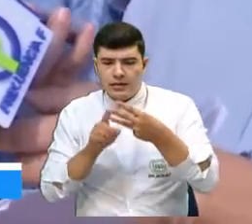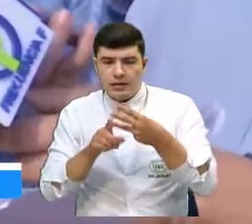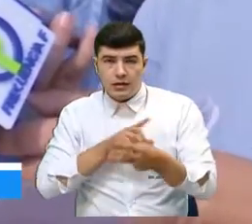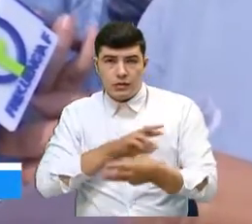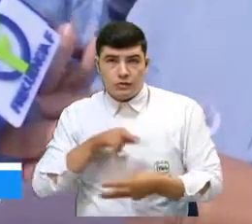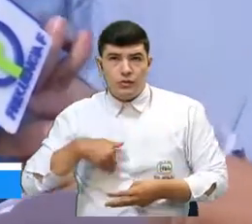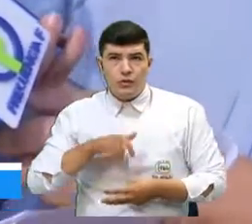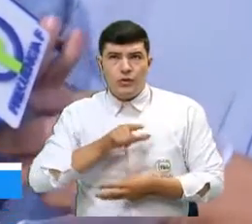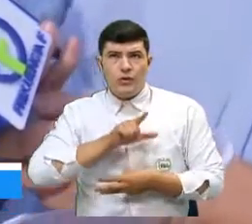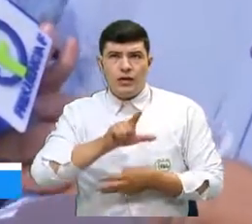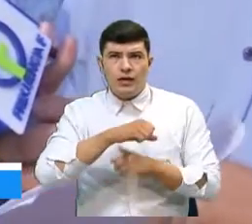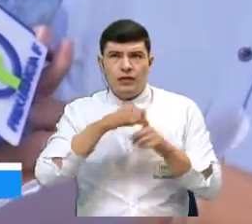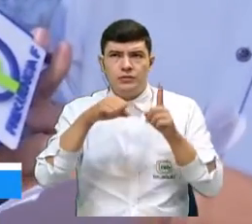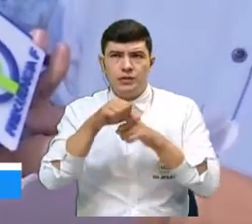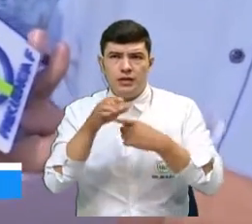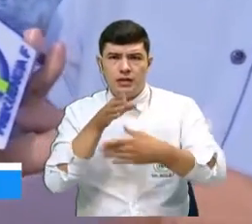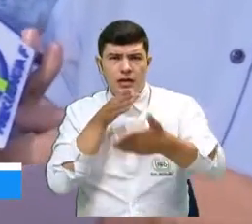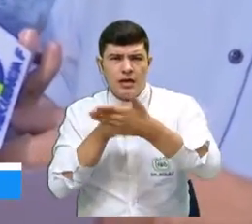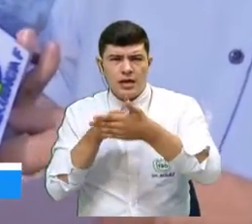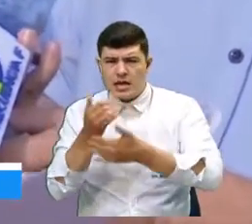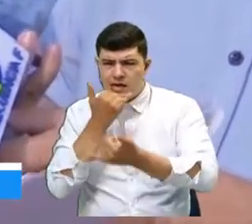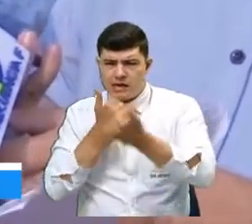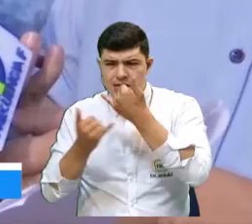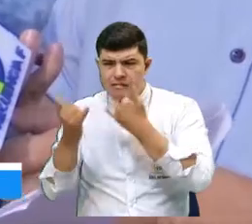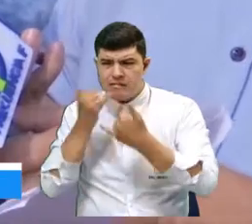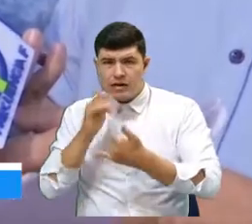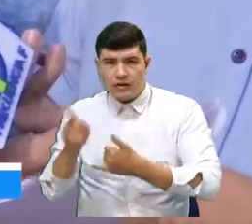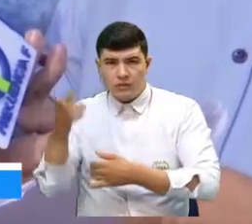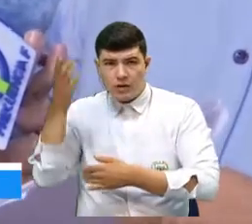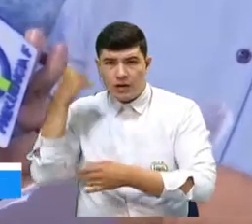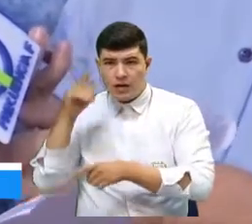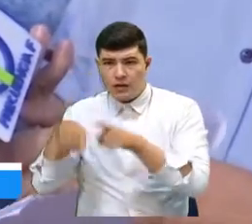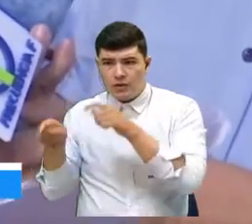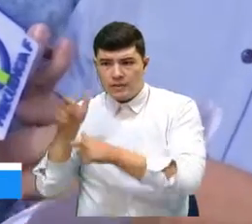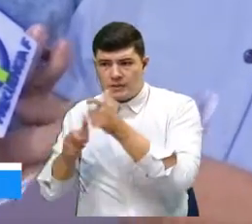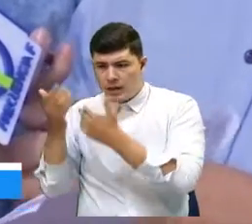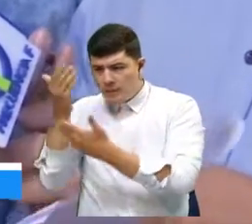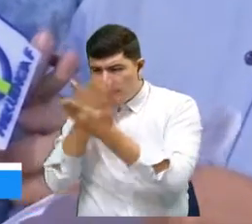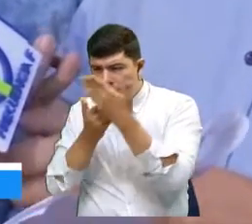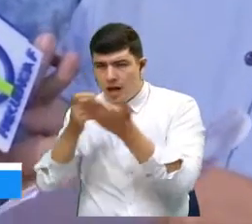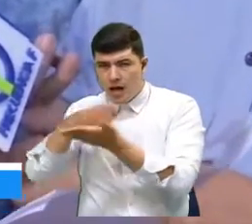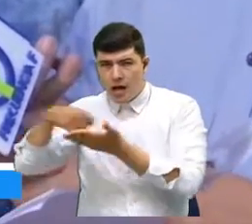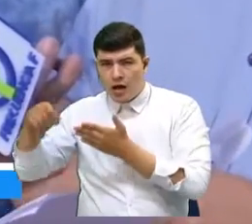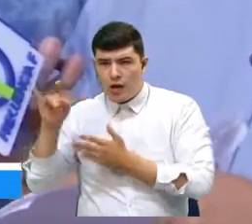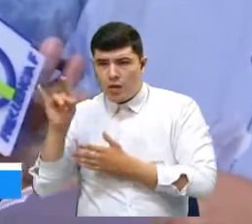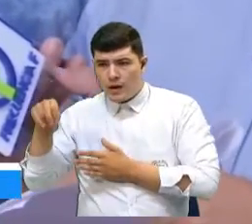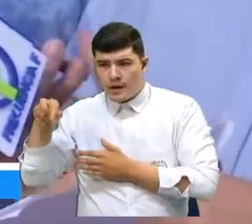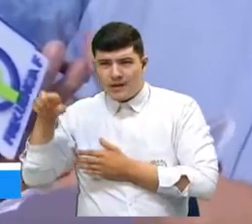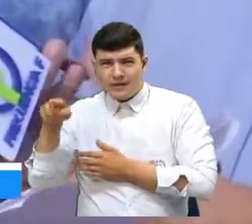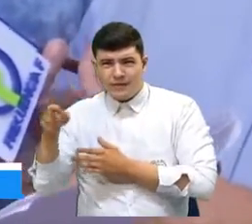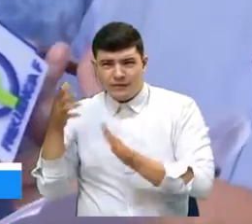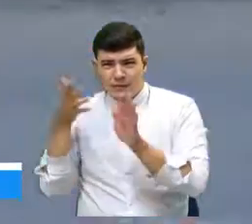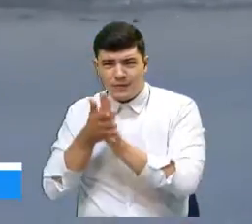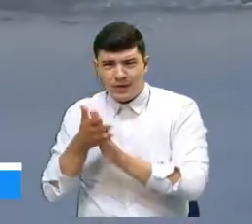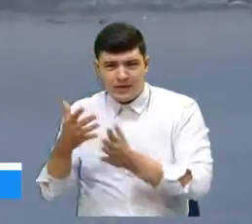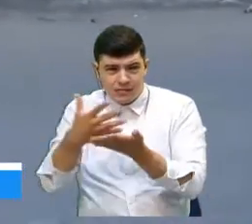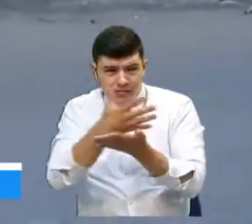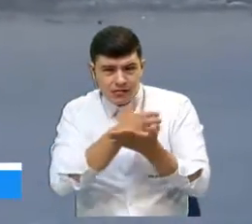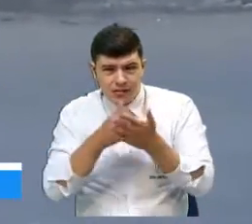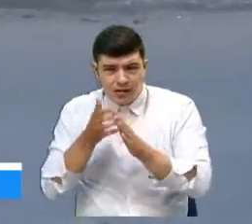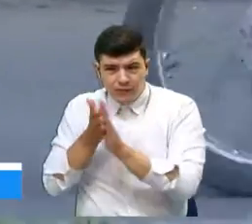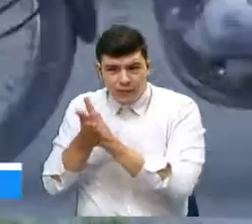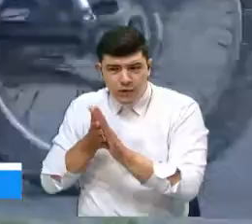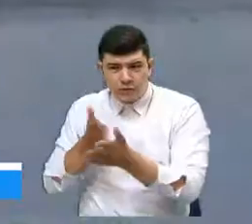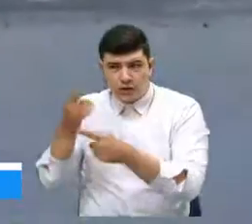denunciamos que hemos encontrado graves errores en los estudios que han realizado algunos analistas contratados por la UNP, donde la información recopilada por